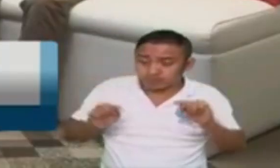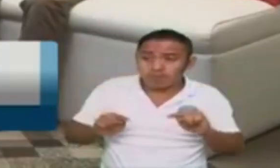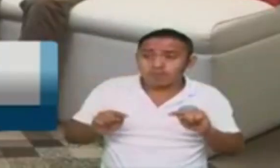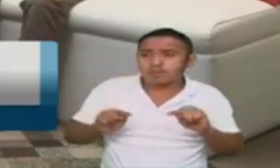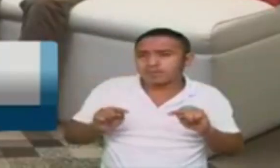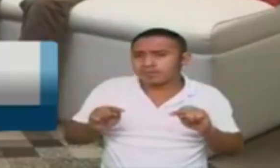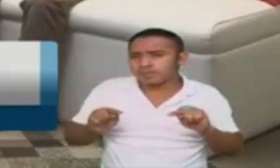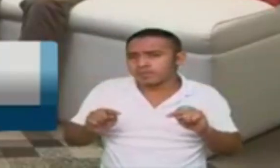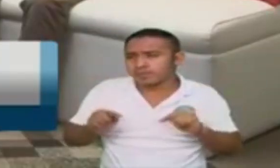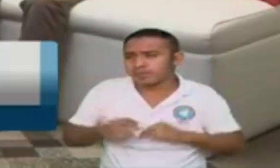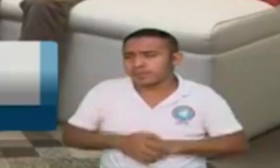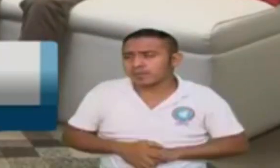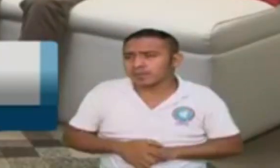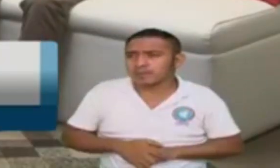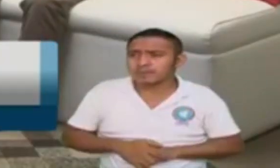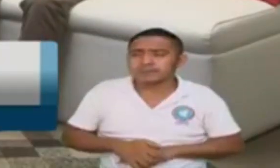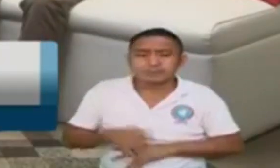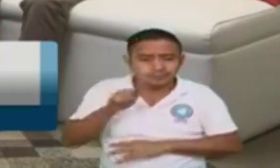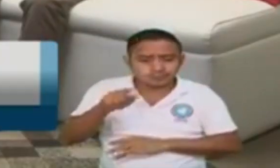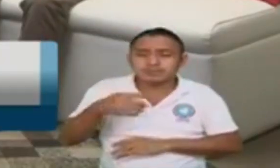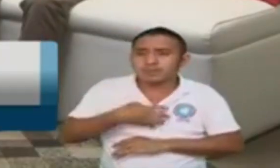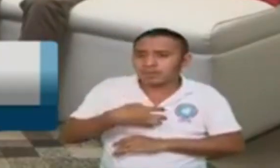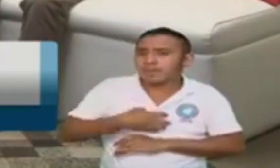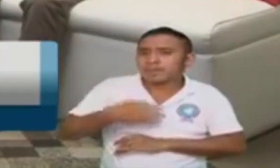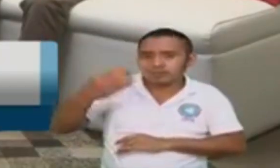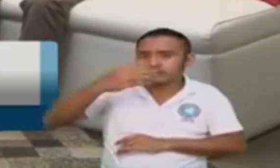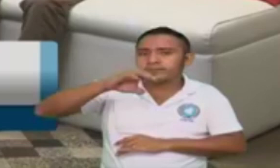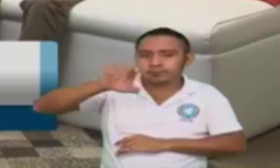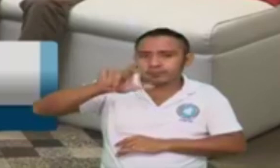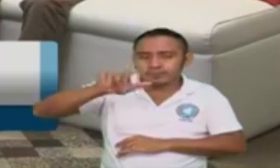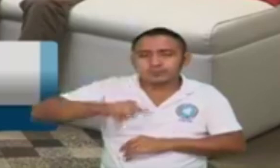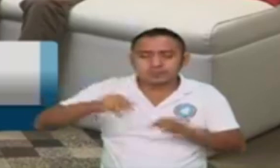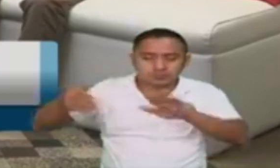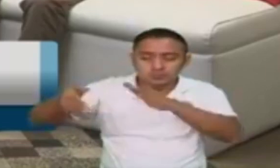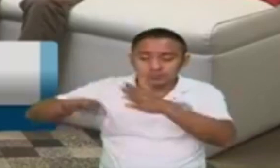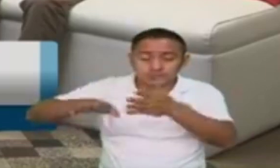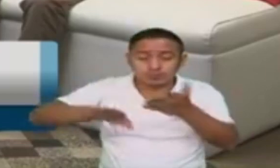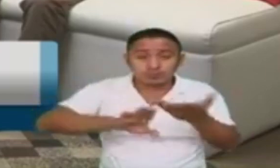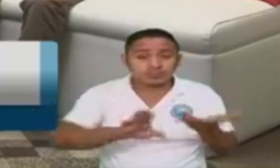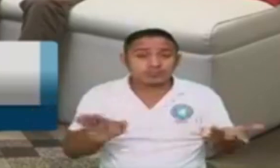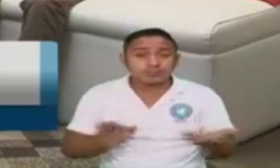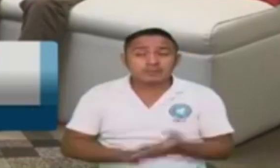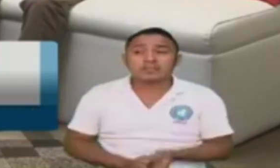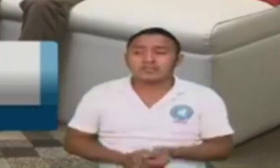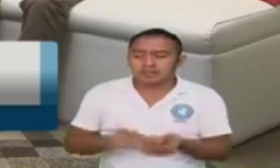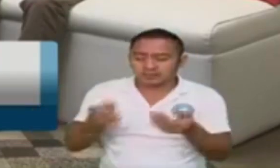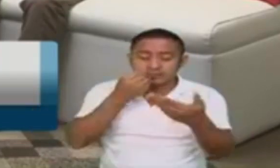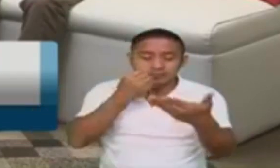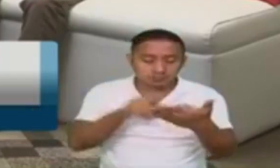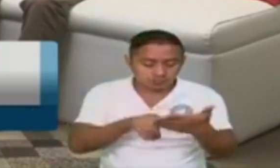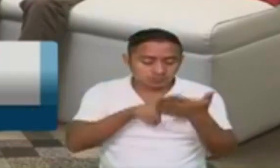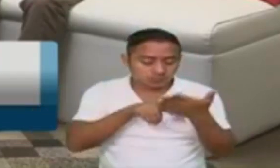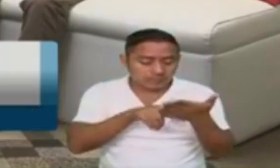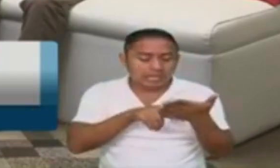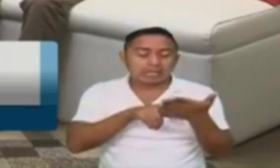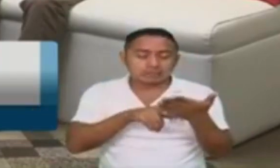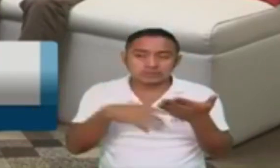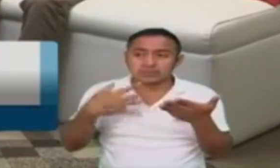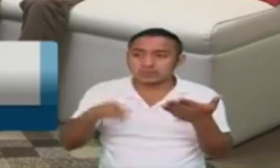cicatriz. No. Sí, que han muerto, son células que han muerto, pues. Sí. Entonces él te reporta, pues, un